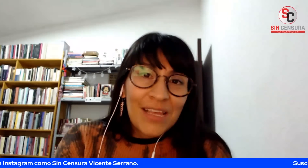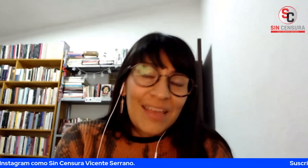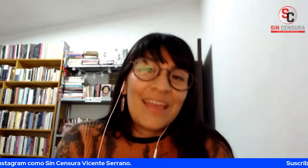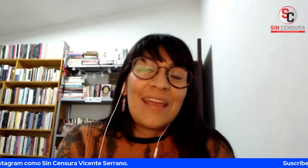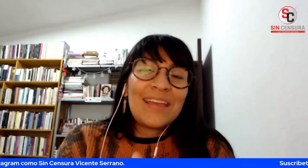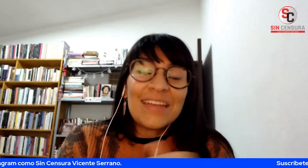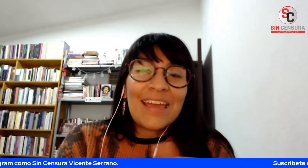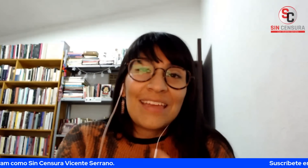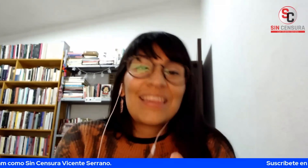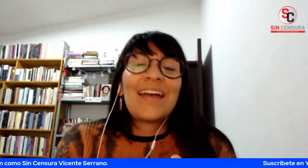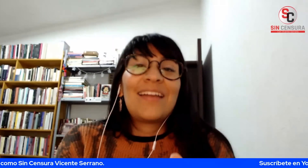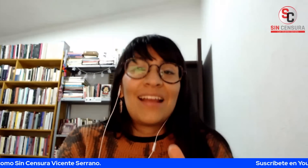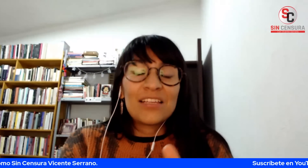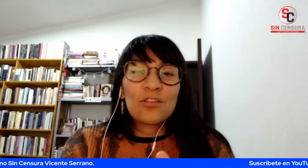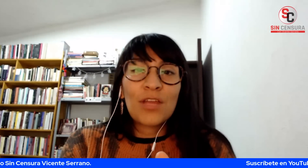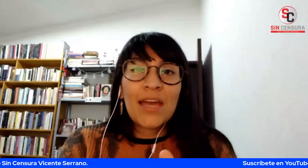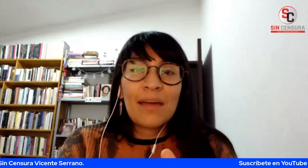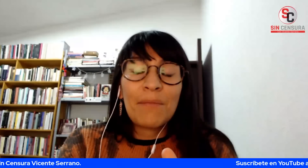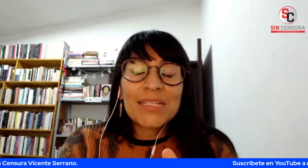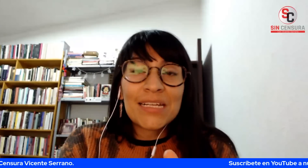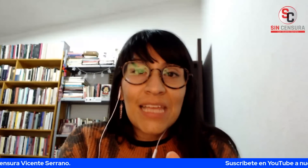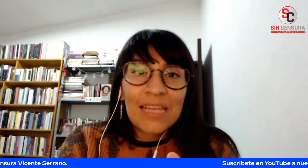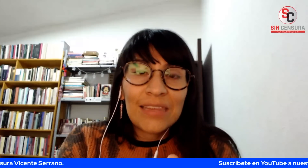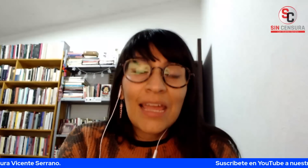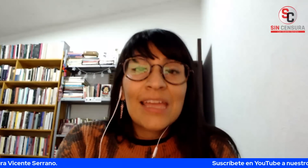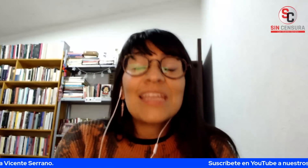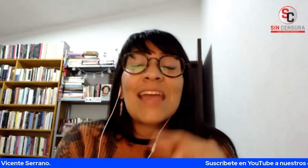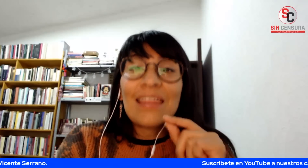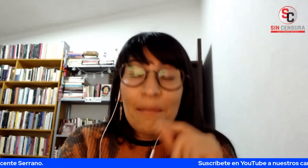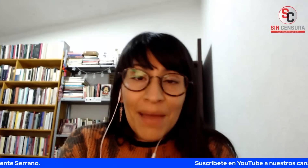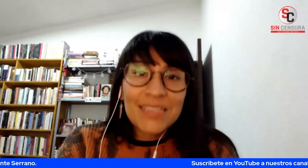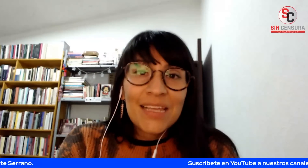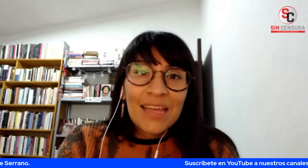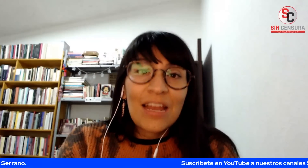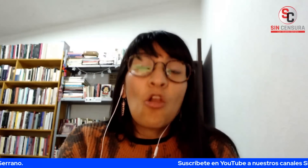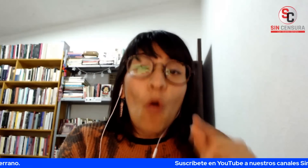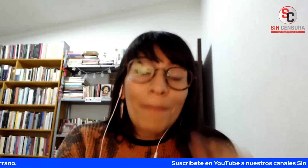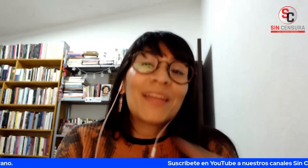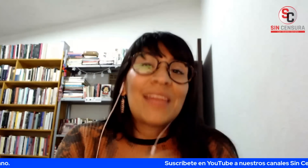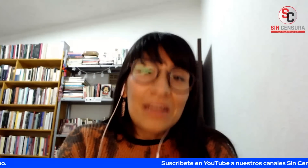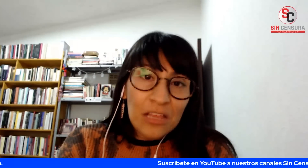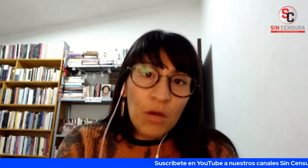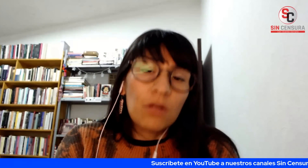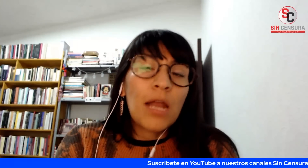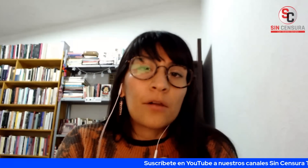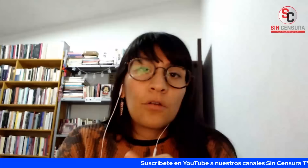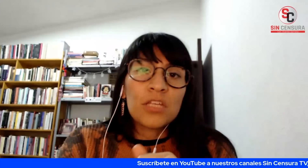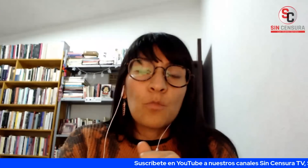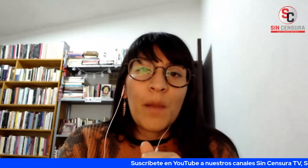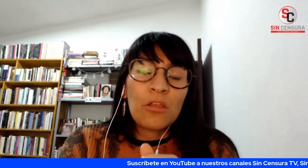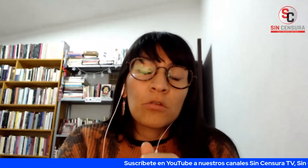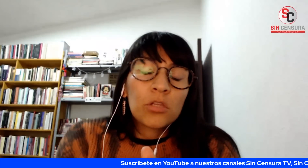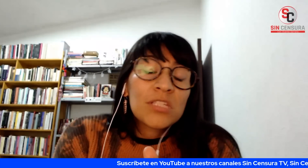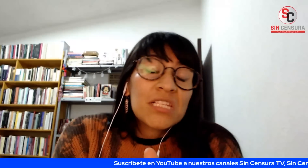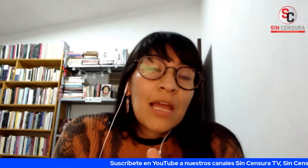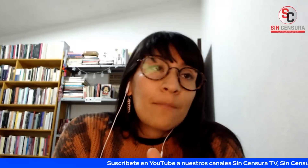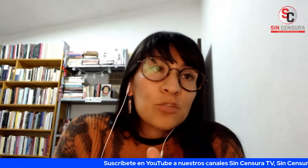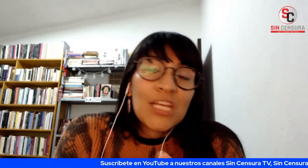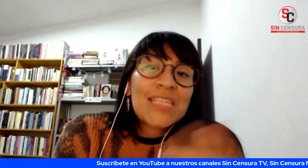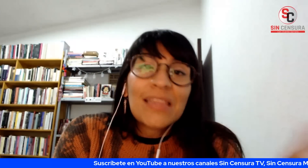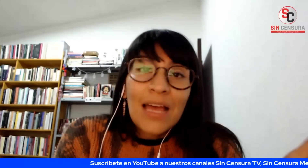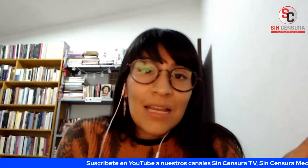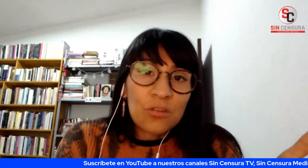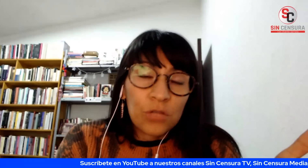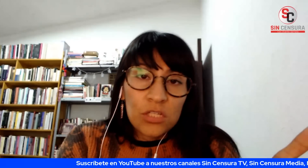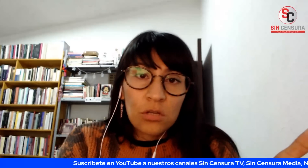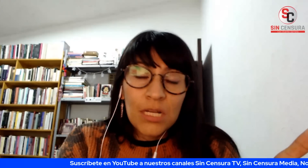votos inédita en la historia más reciente, y además lo ha mantenido a lo largo de su periodo. Entonces, digamos que